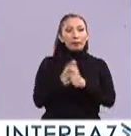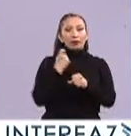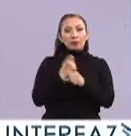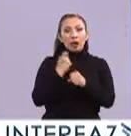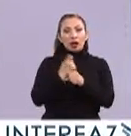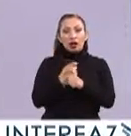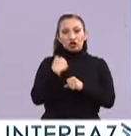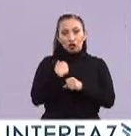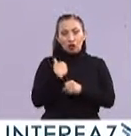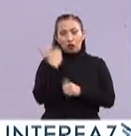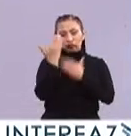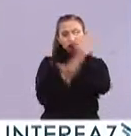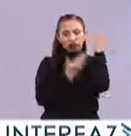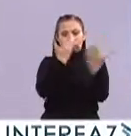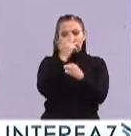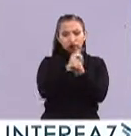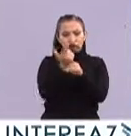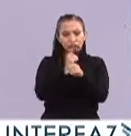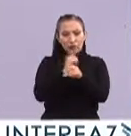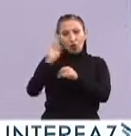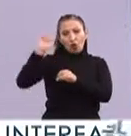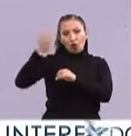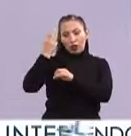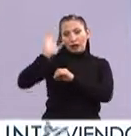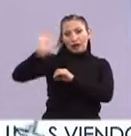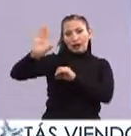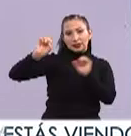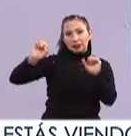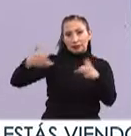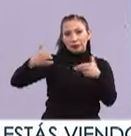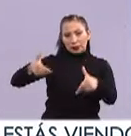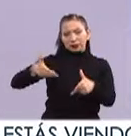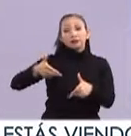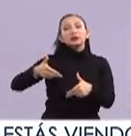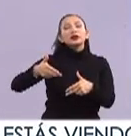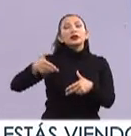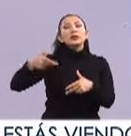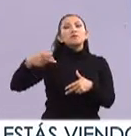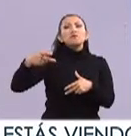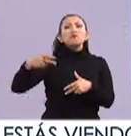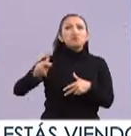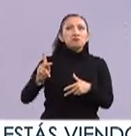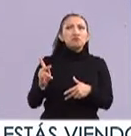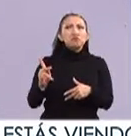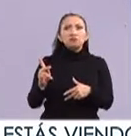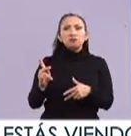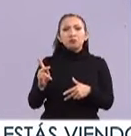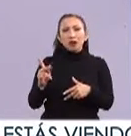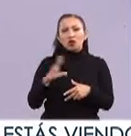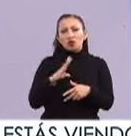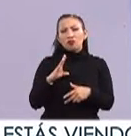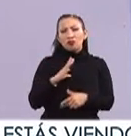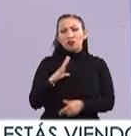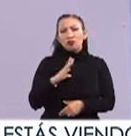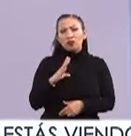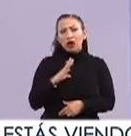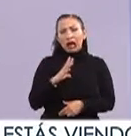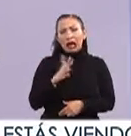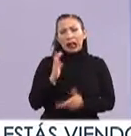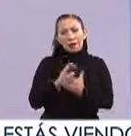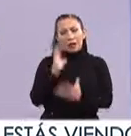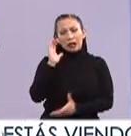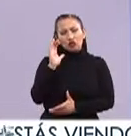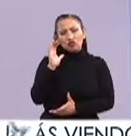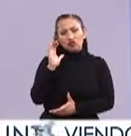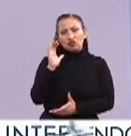Primeramente hice la carrera en una universidad de Chiapas, pero hay algo que la